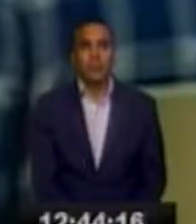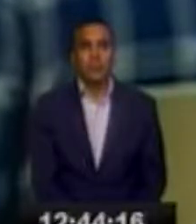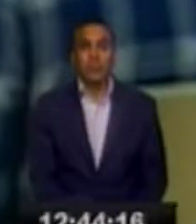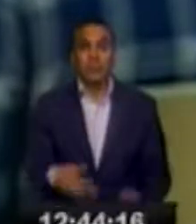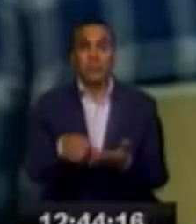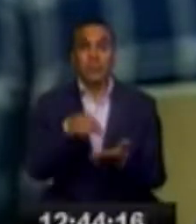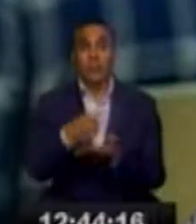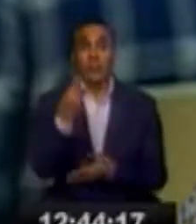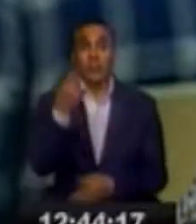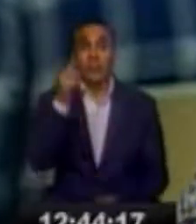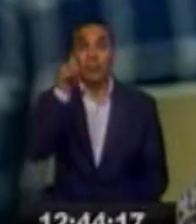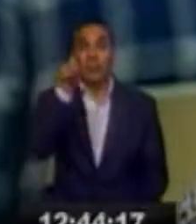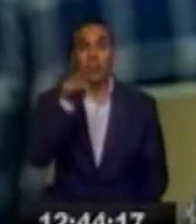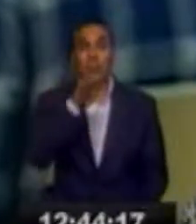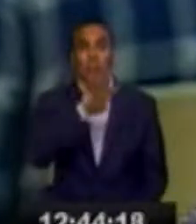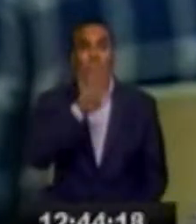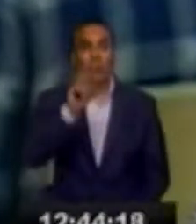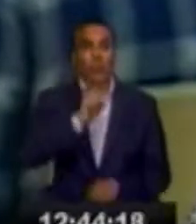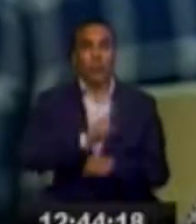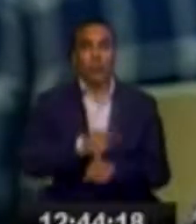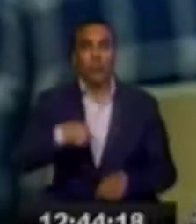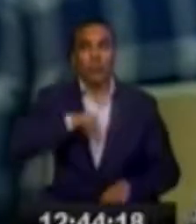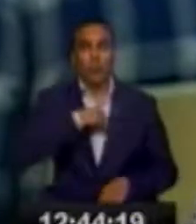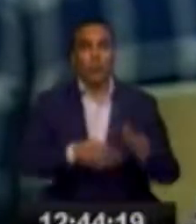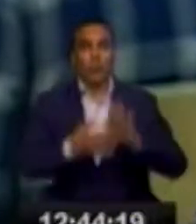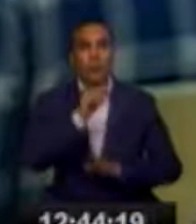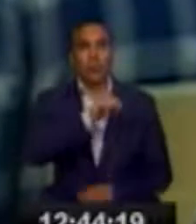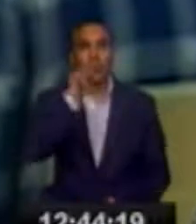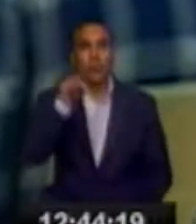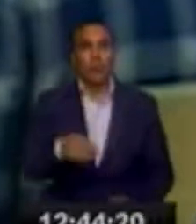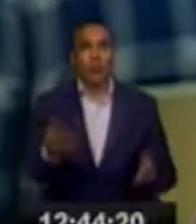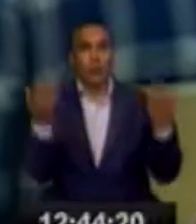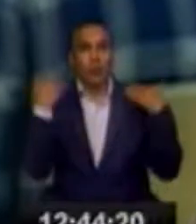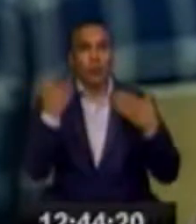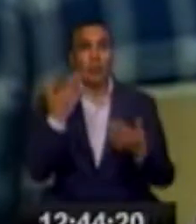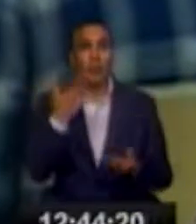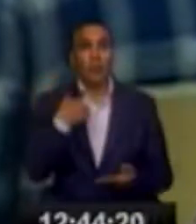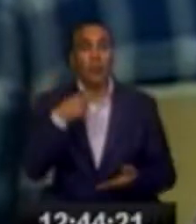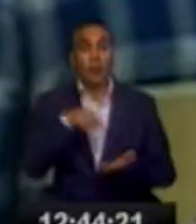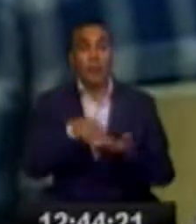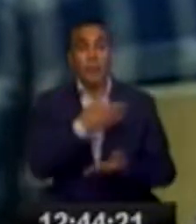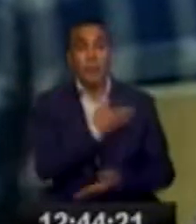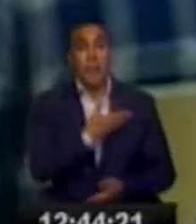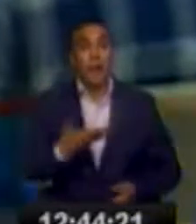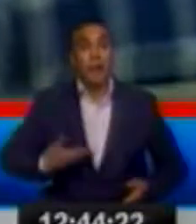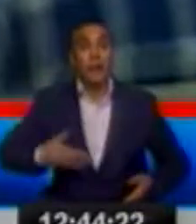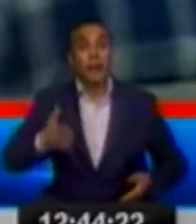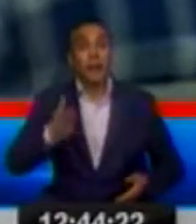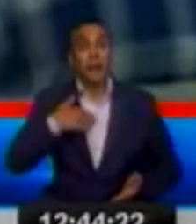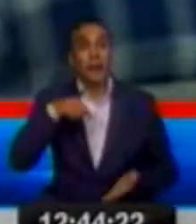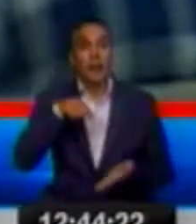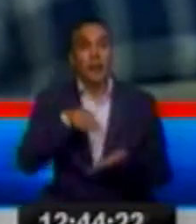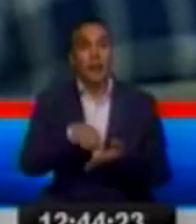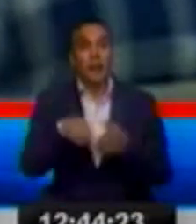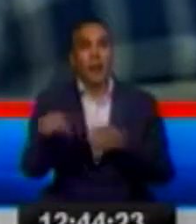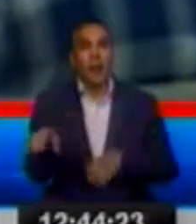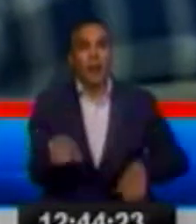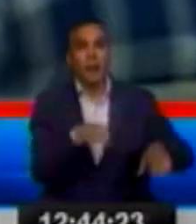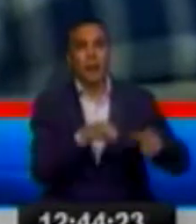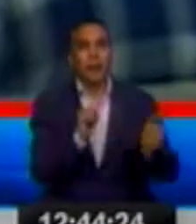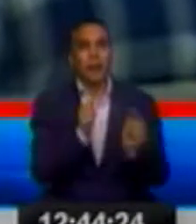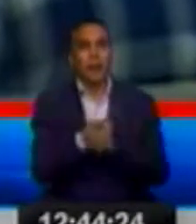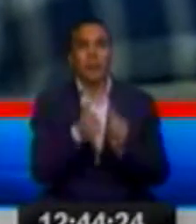Amigos, son las 12:44 y nos vamos al norte de Guayaquil, donde el jefe de Estado se encuentra en un emotivo acto a